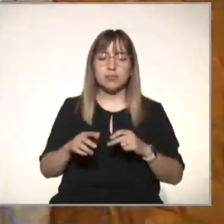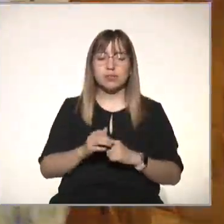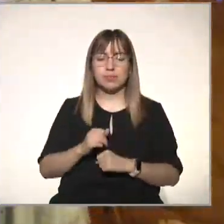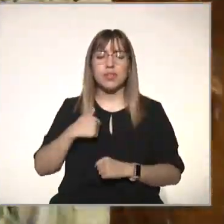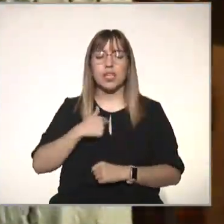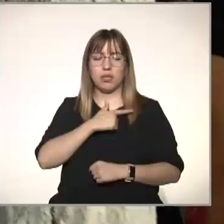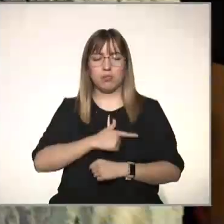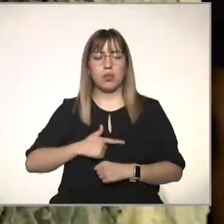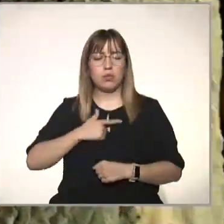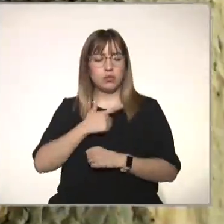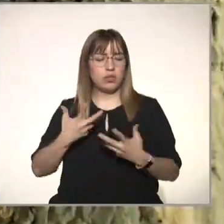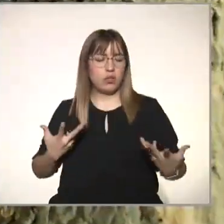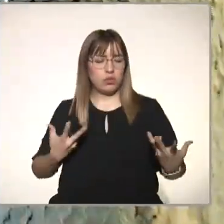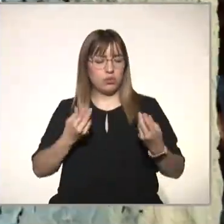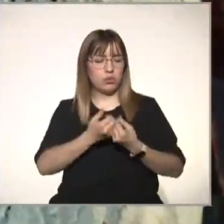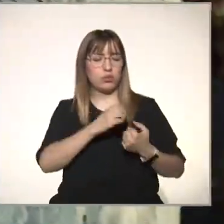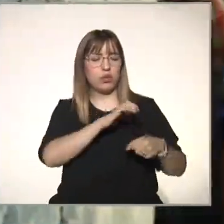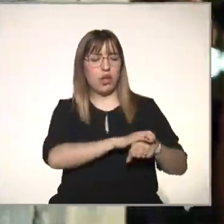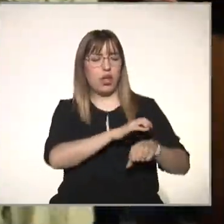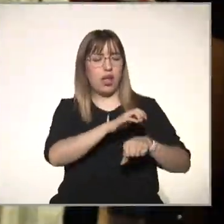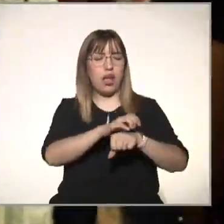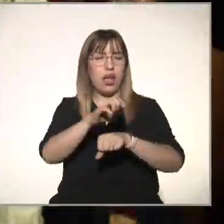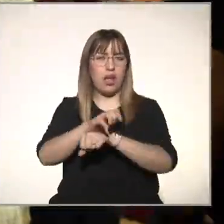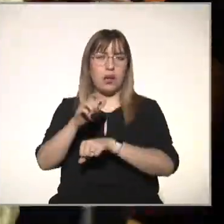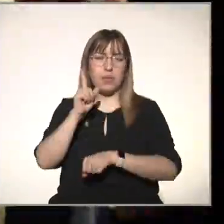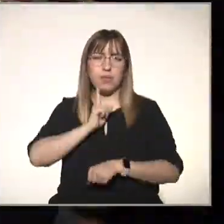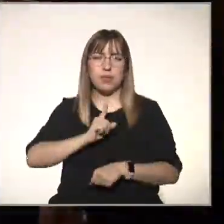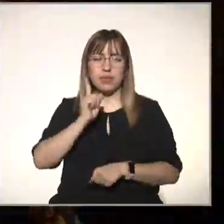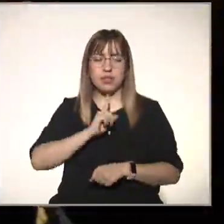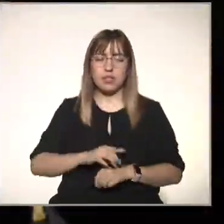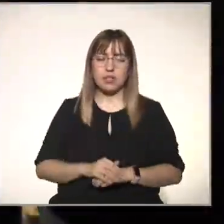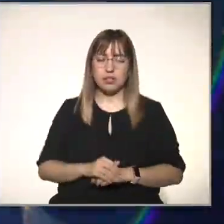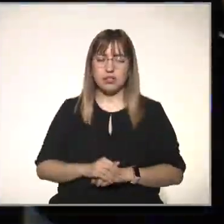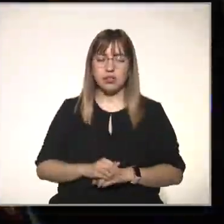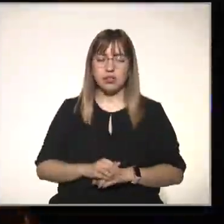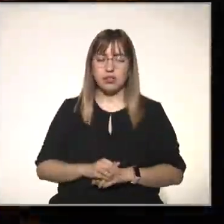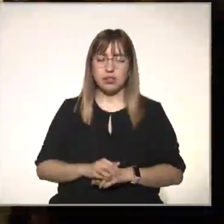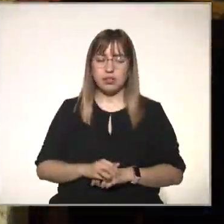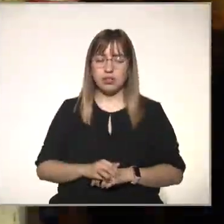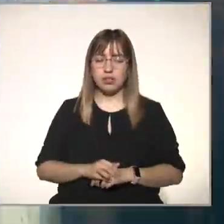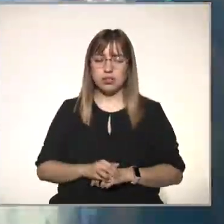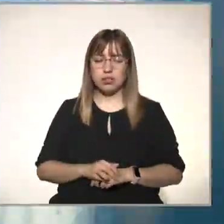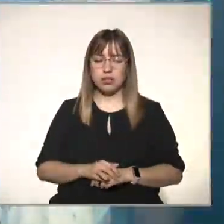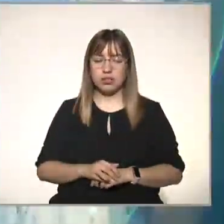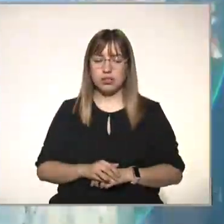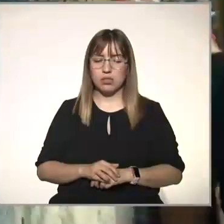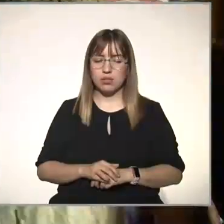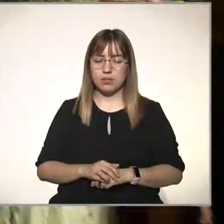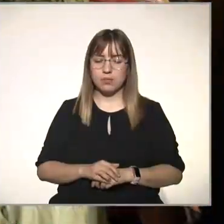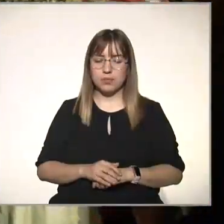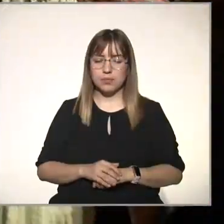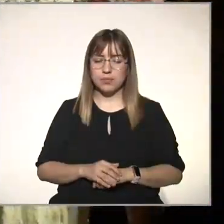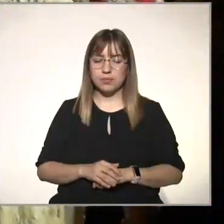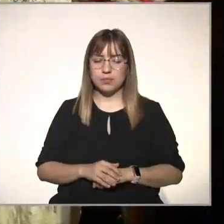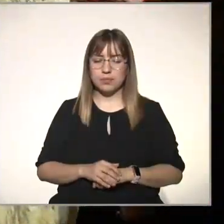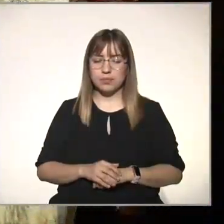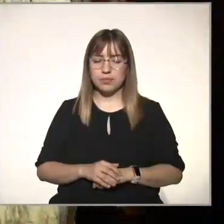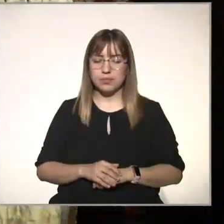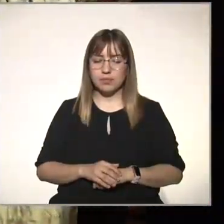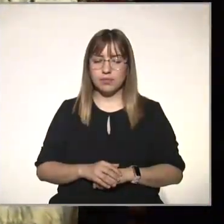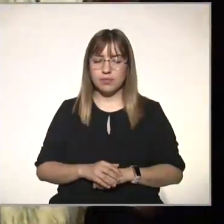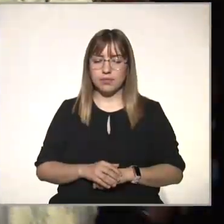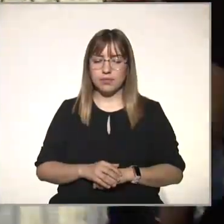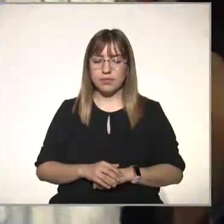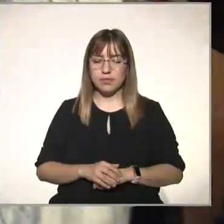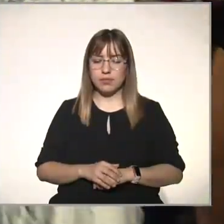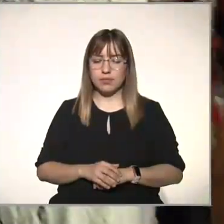mis amiguitas, pero pues no era un tipo normal para mí esa amistad. A mí me gustaban ellas,